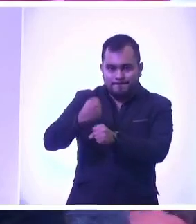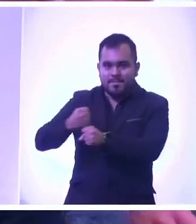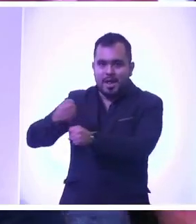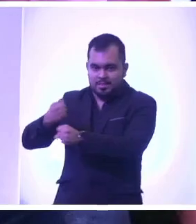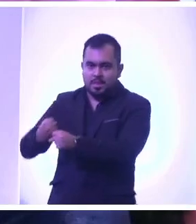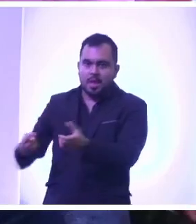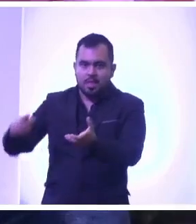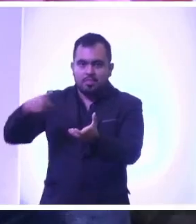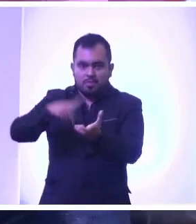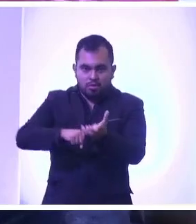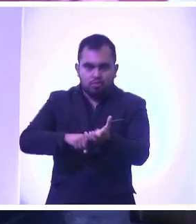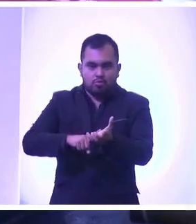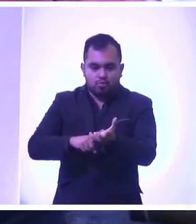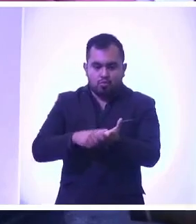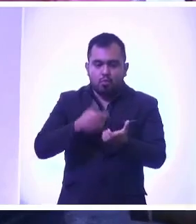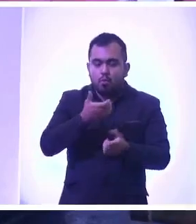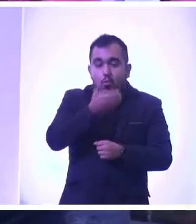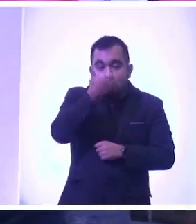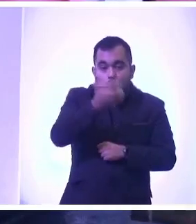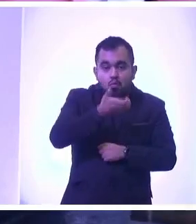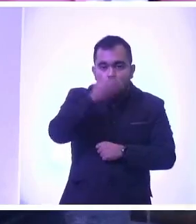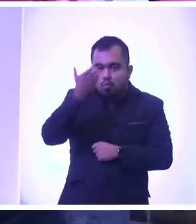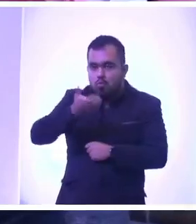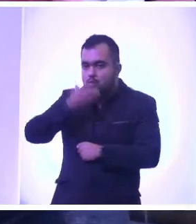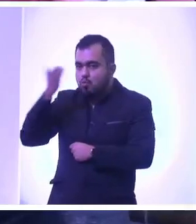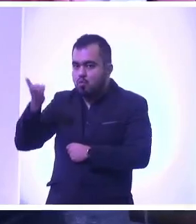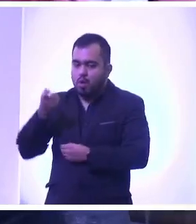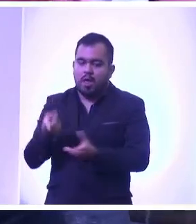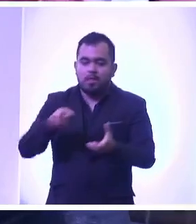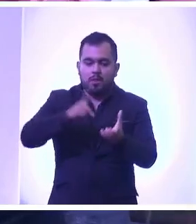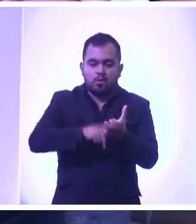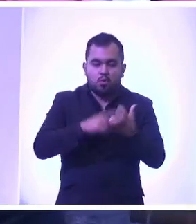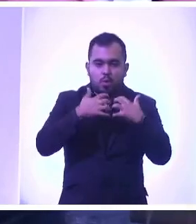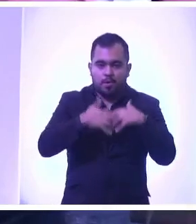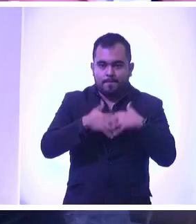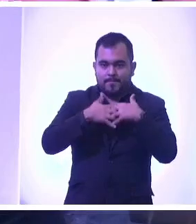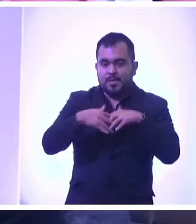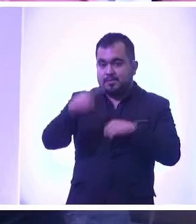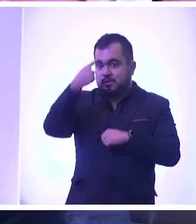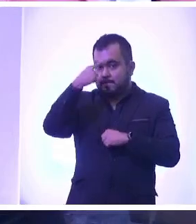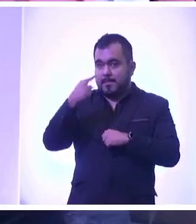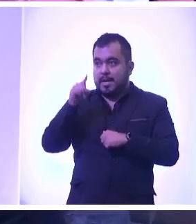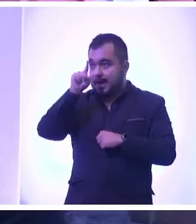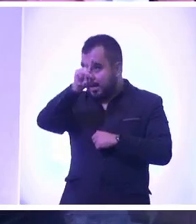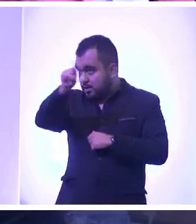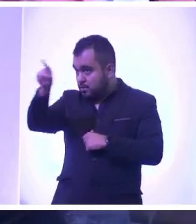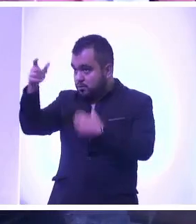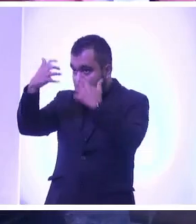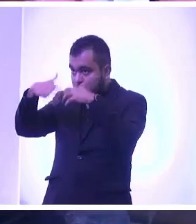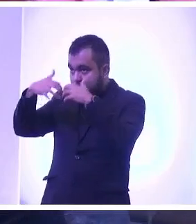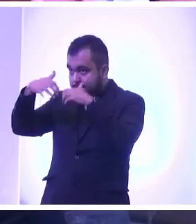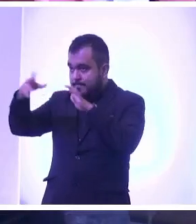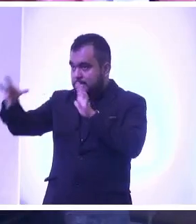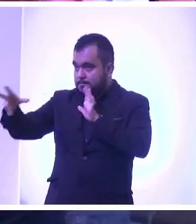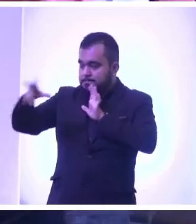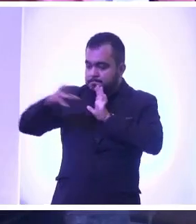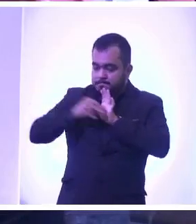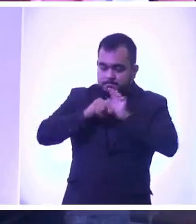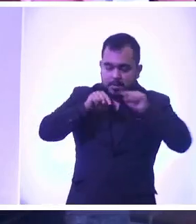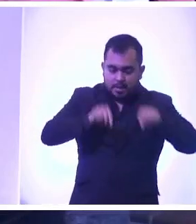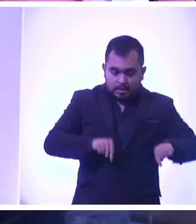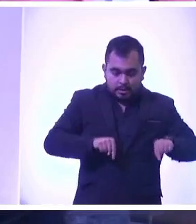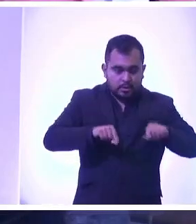eh las empresas que podríamos traer al gobierno para precisamente poder ofrecer estos servicios